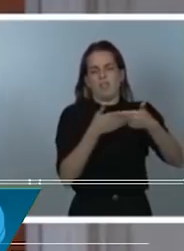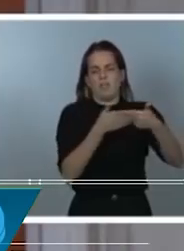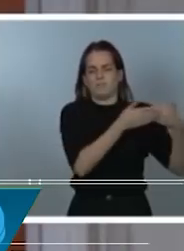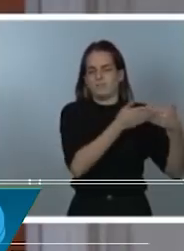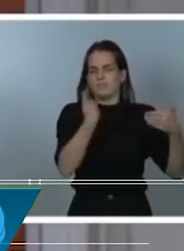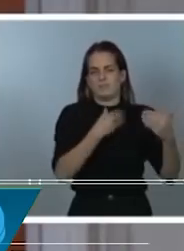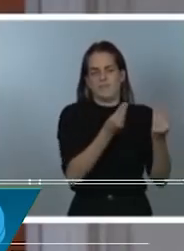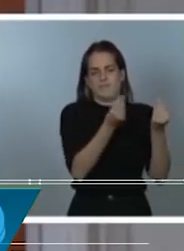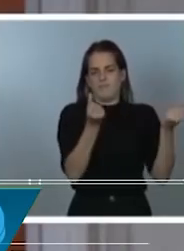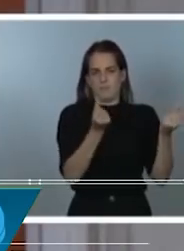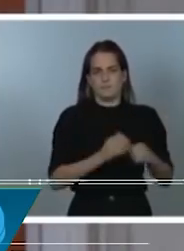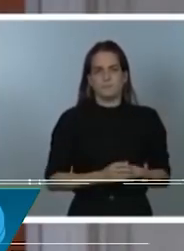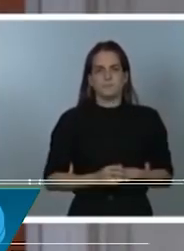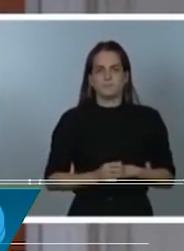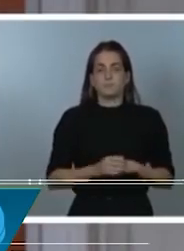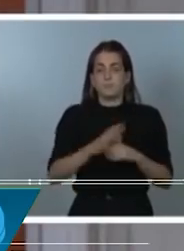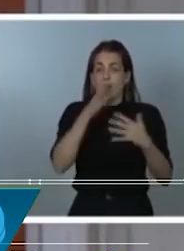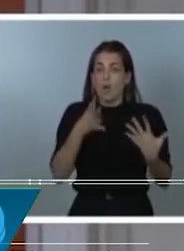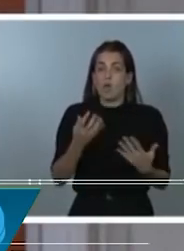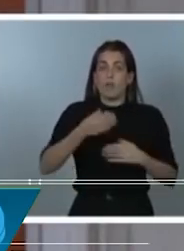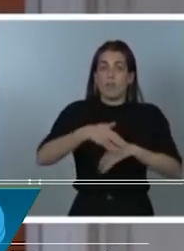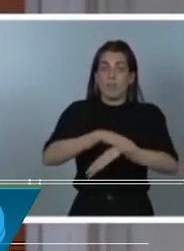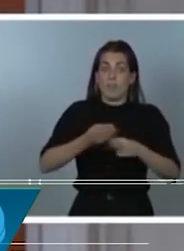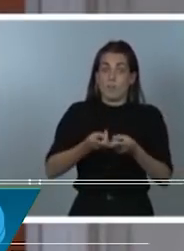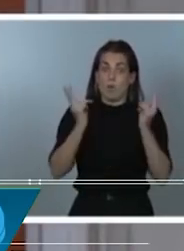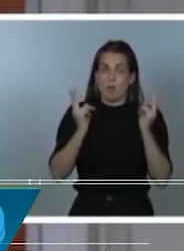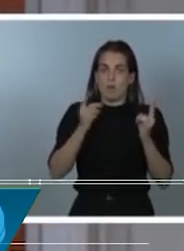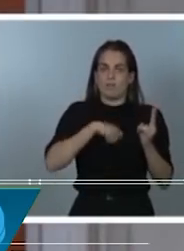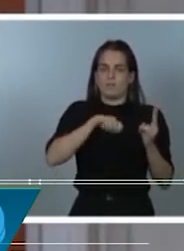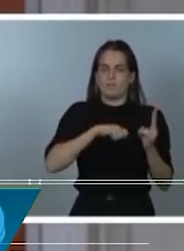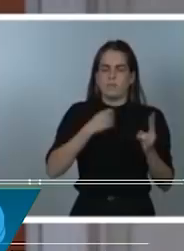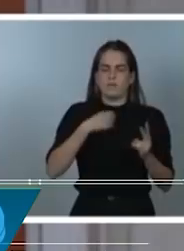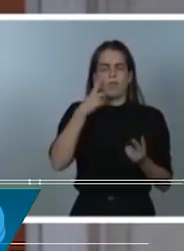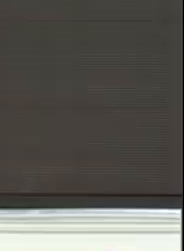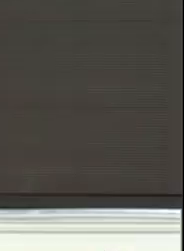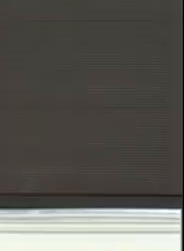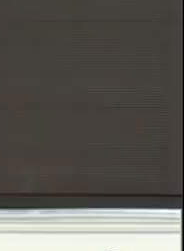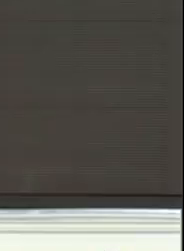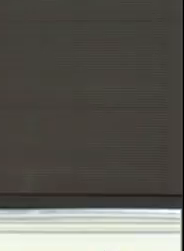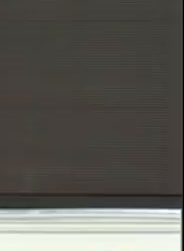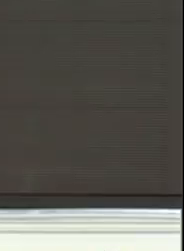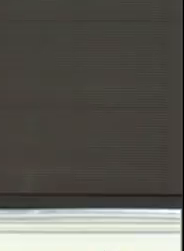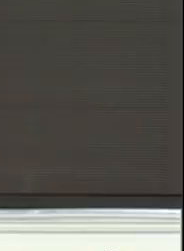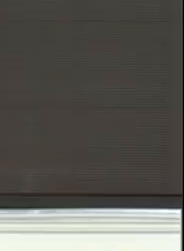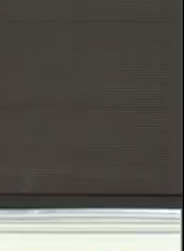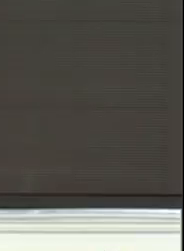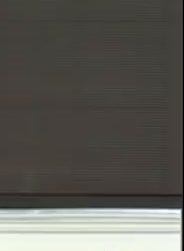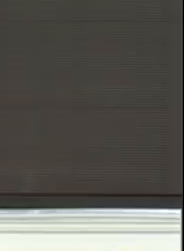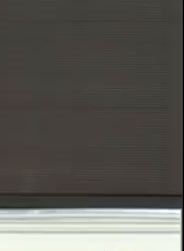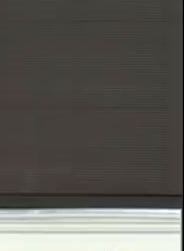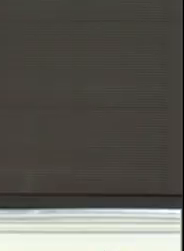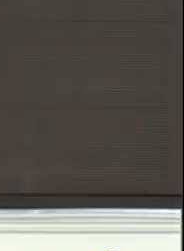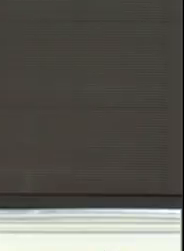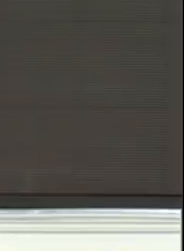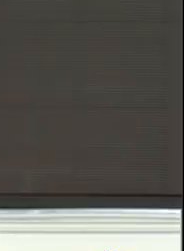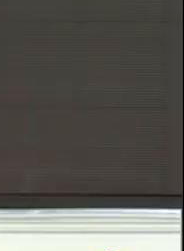seguir, seguir ahí hasta que ya no pueda más. Pues veremos hasta dónde nos lleva todo esto. Carmen Tomás, muchas gracias como siempre por